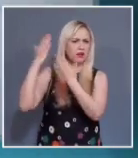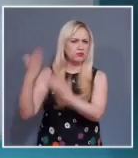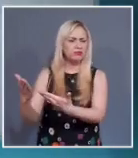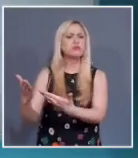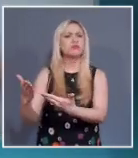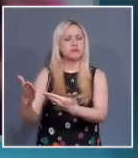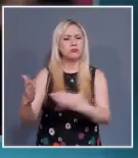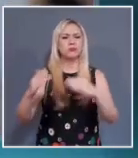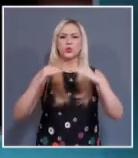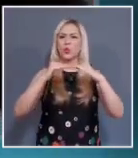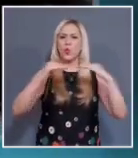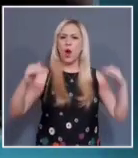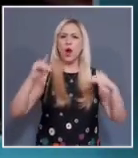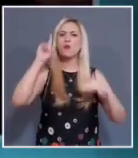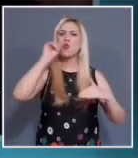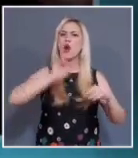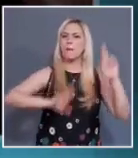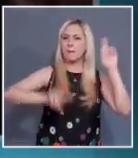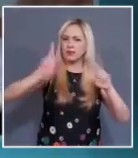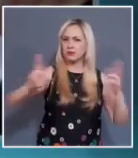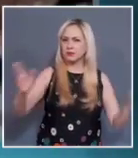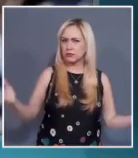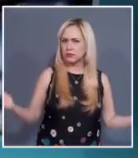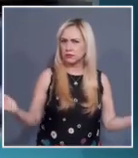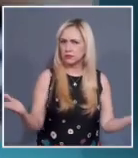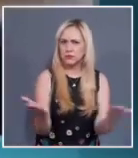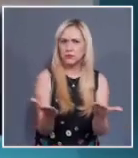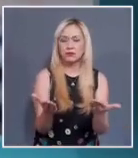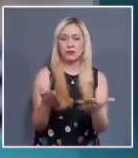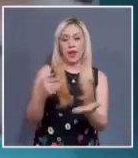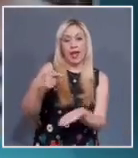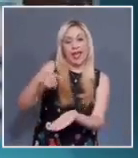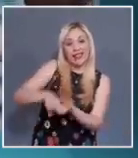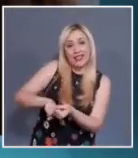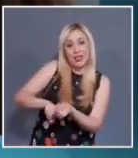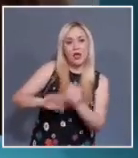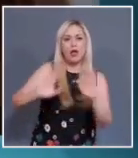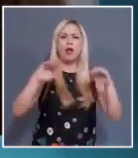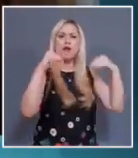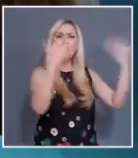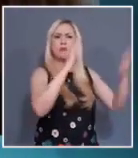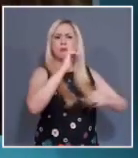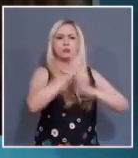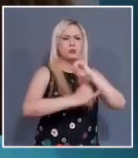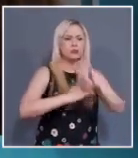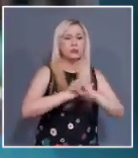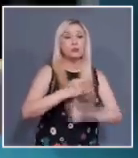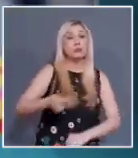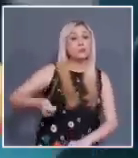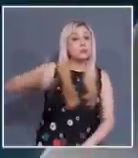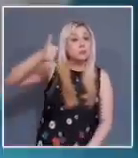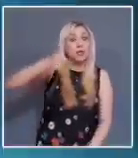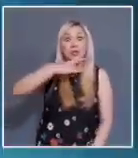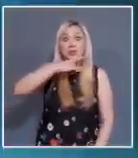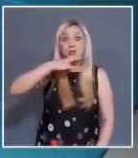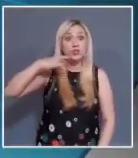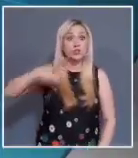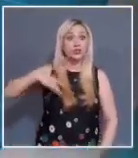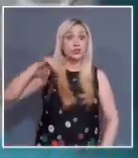participación de la mujer, tanto dentro como fuera del país, convirtiéndose en el primer país de Sudamérica en asumir dicha postura.